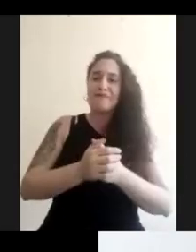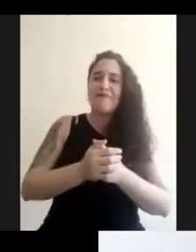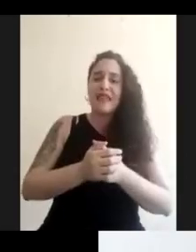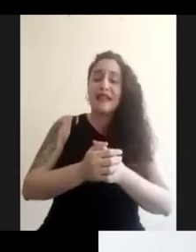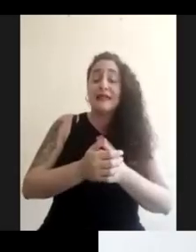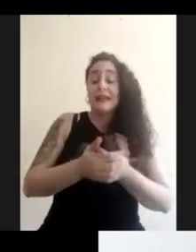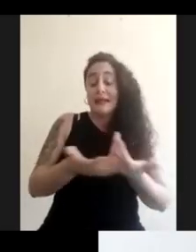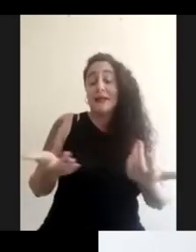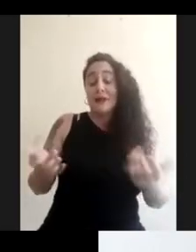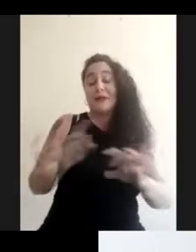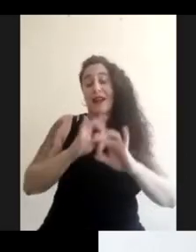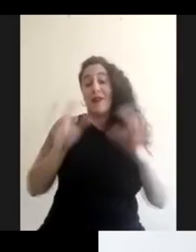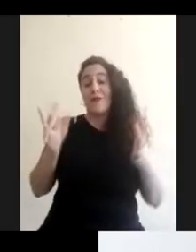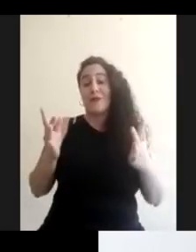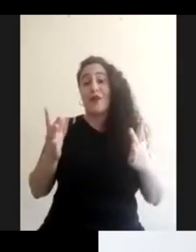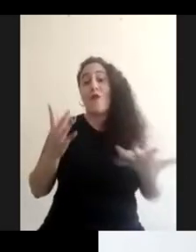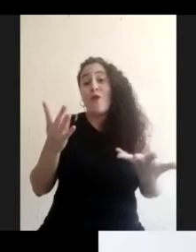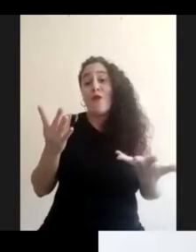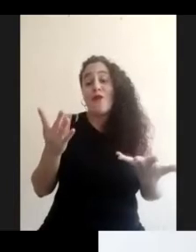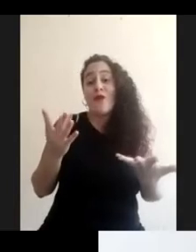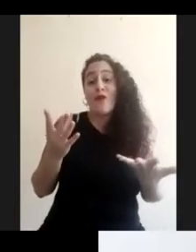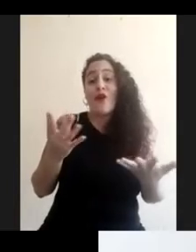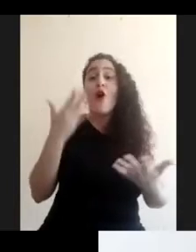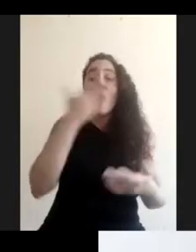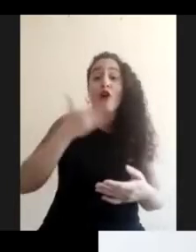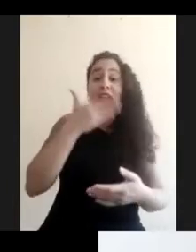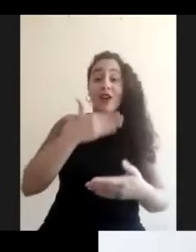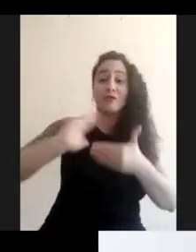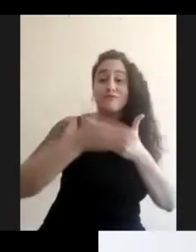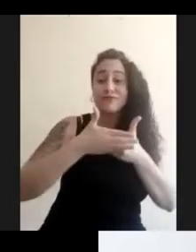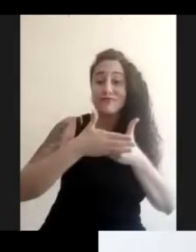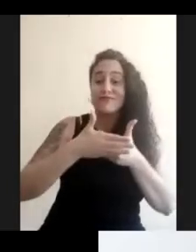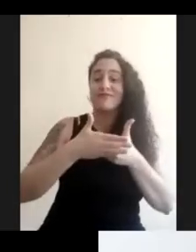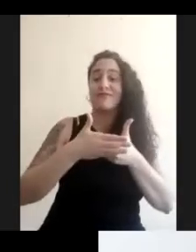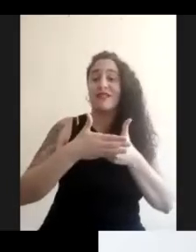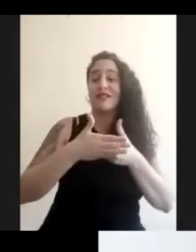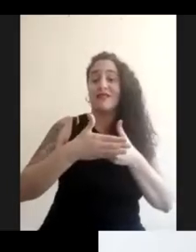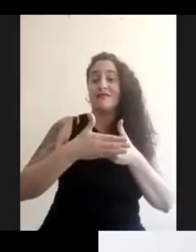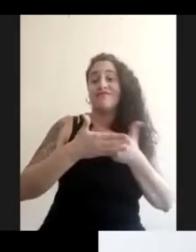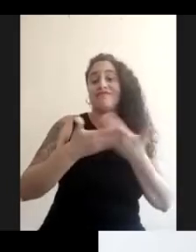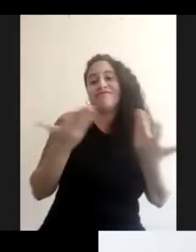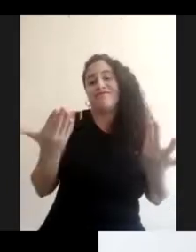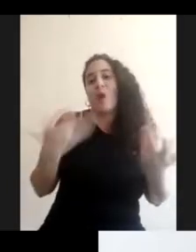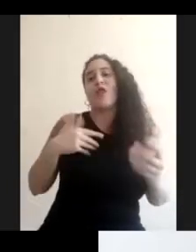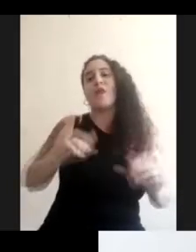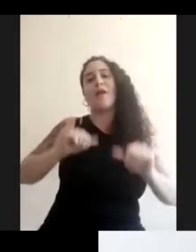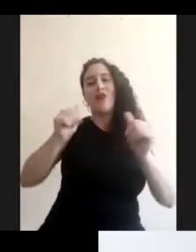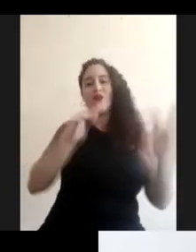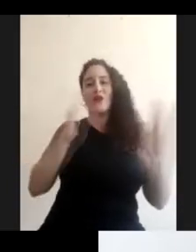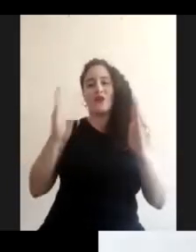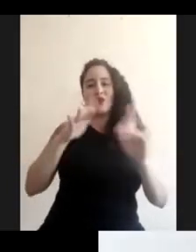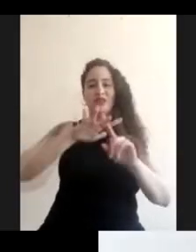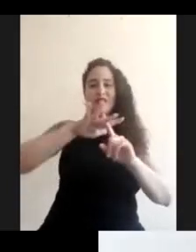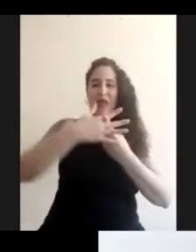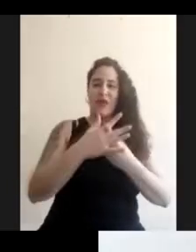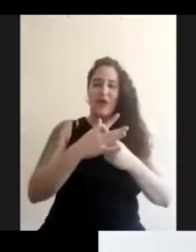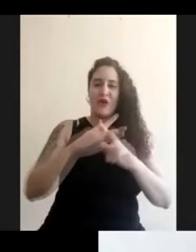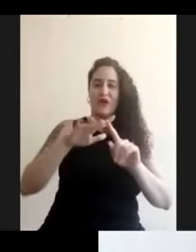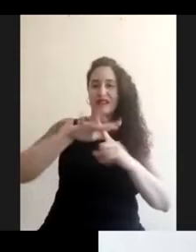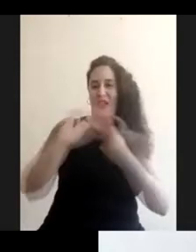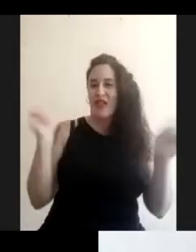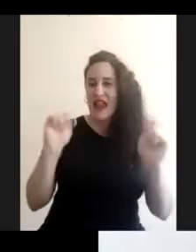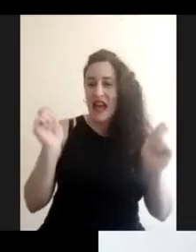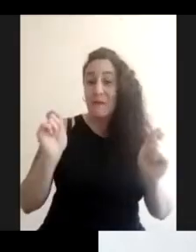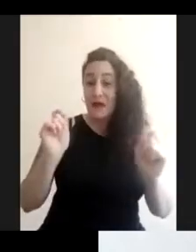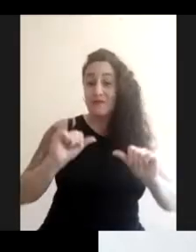claro, al cerrarse los colegios y bueno, cuando empezó toda la situación del estado de alarma, en